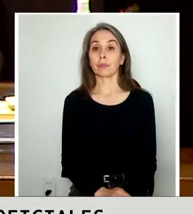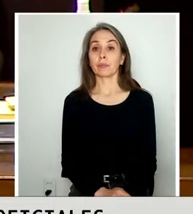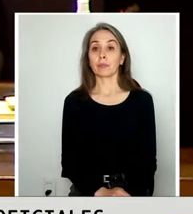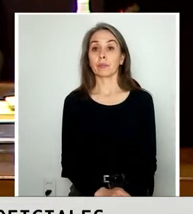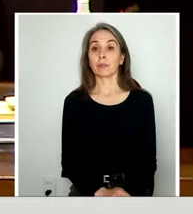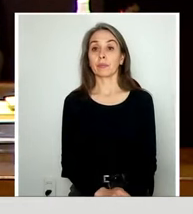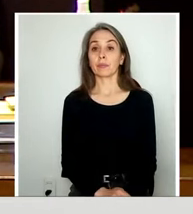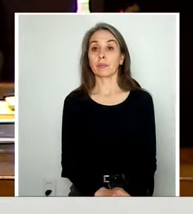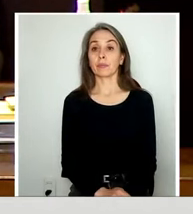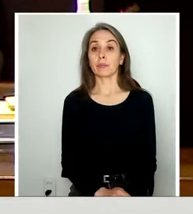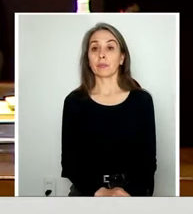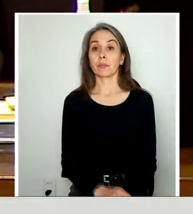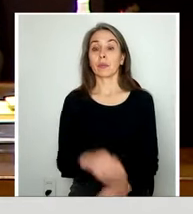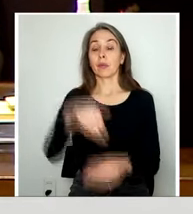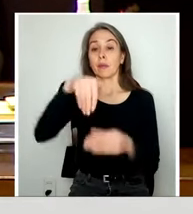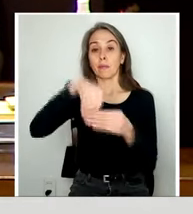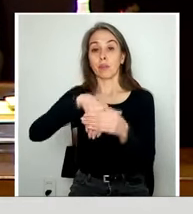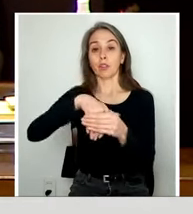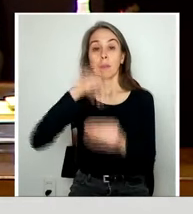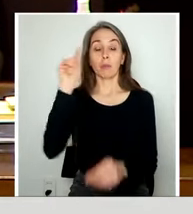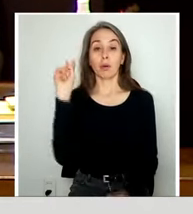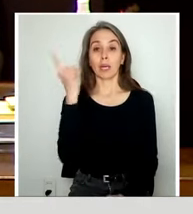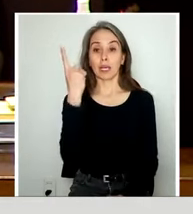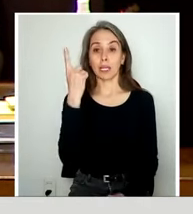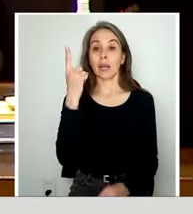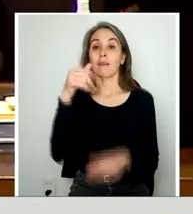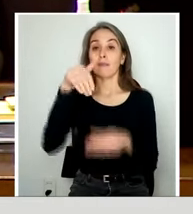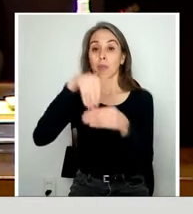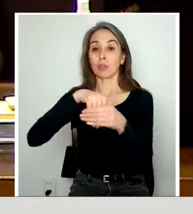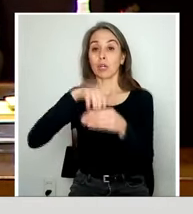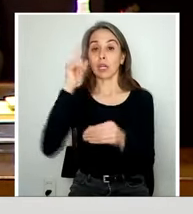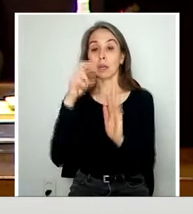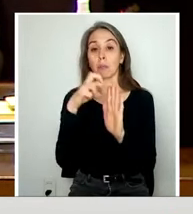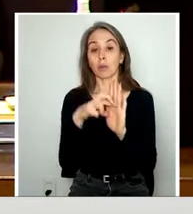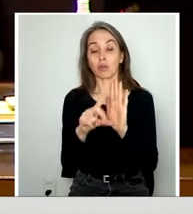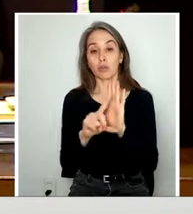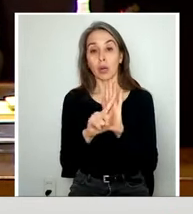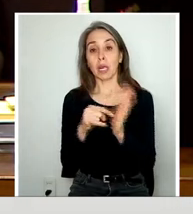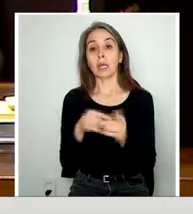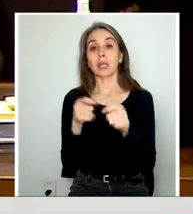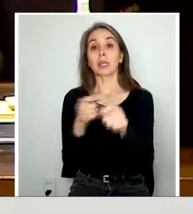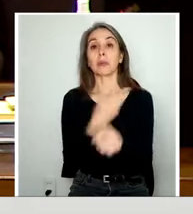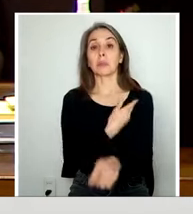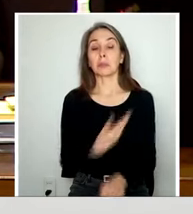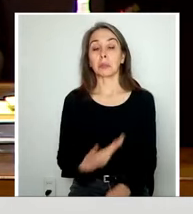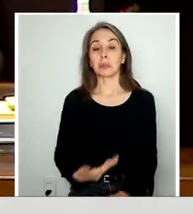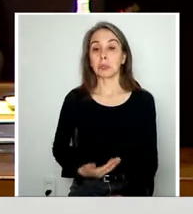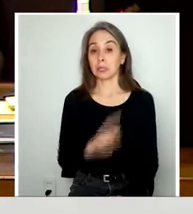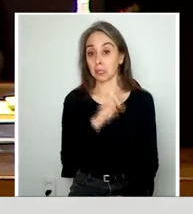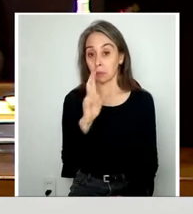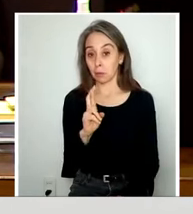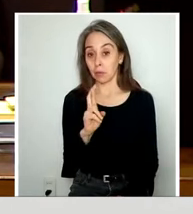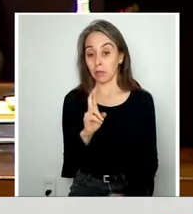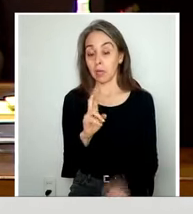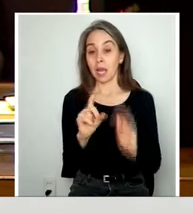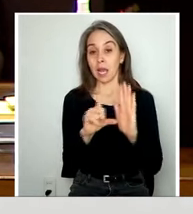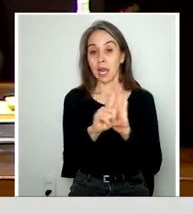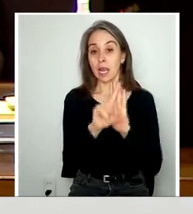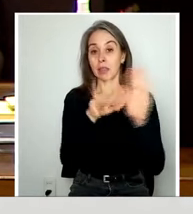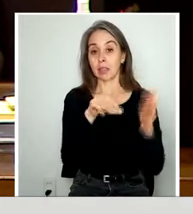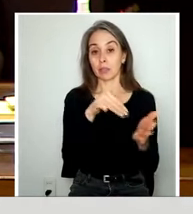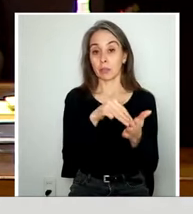votación general en votación general el proyecto de ley originado en mensaje que homologa la ley número